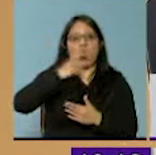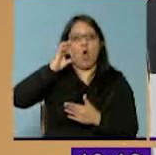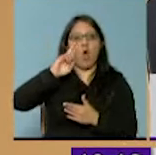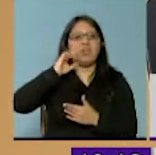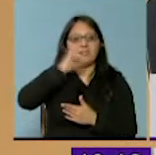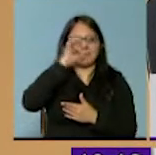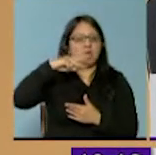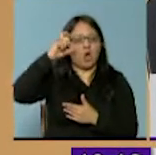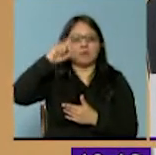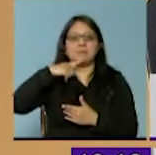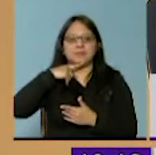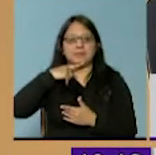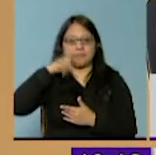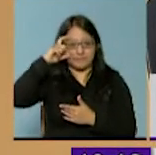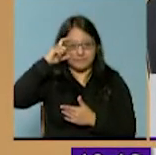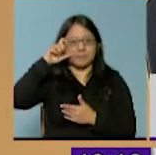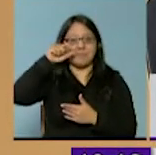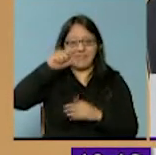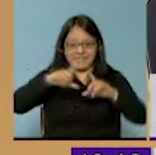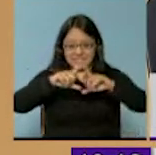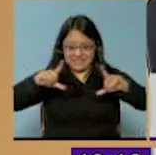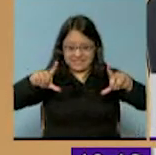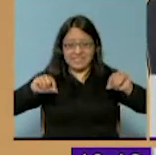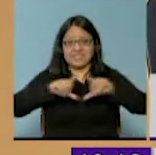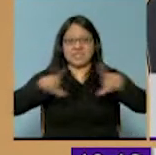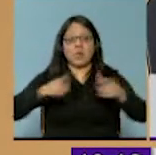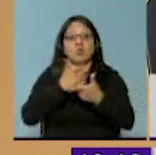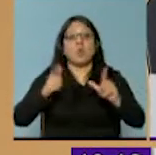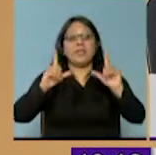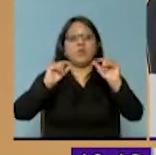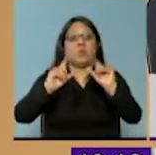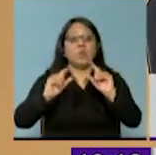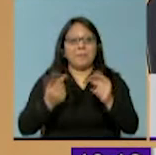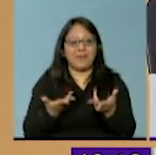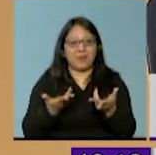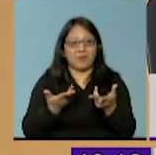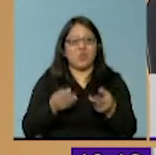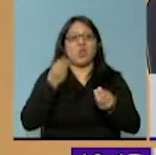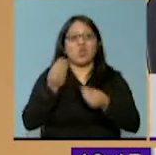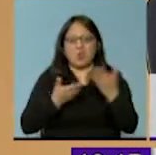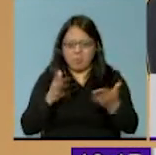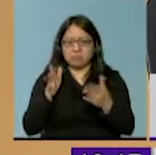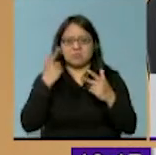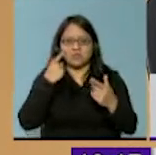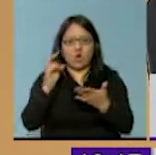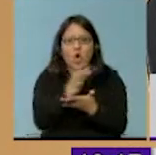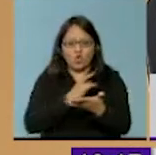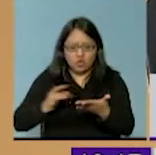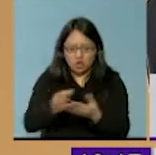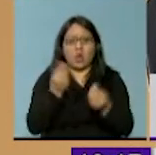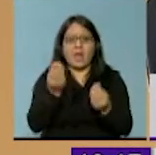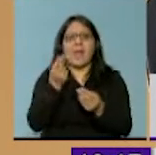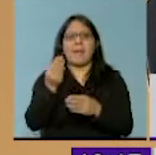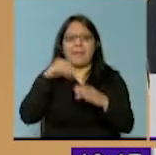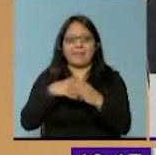este tipo de recibo, Mariana, no tiene ningún tipo de numeración, ¿cómo haces para manejar o para controlar tus finanzas?